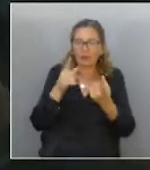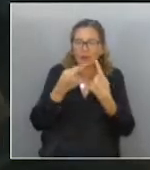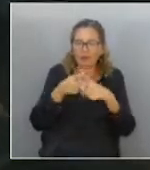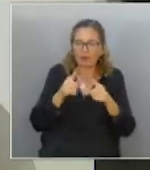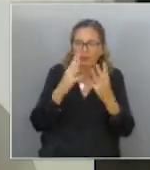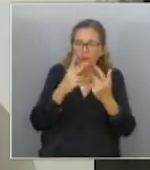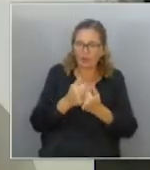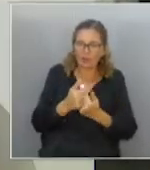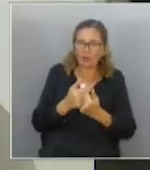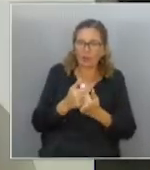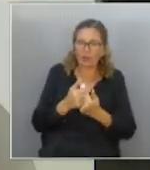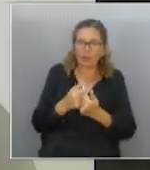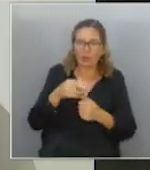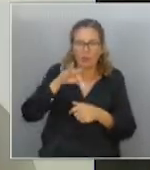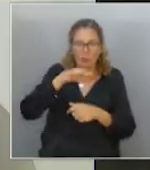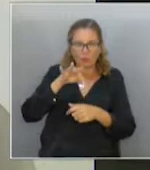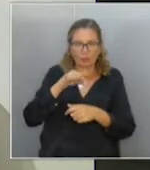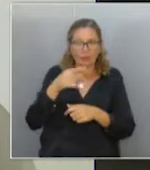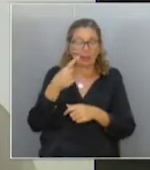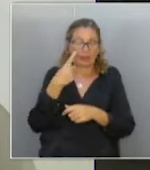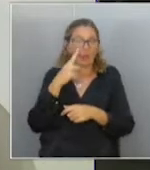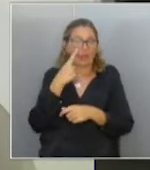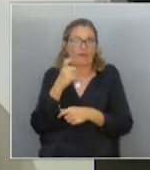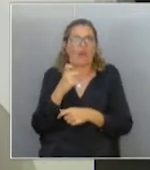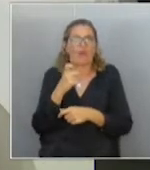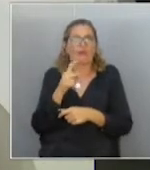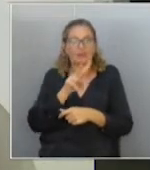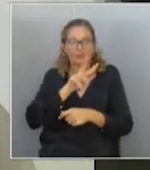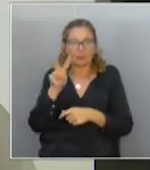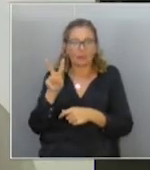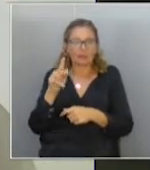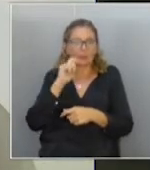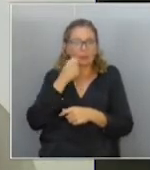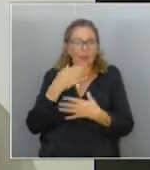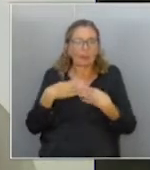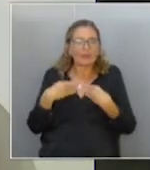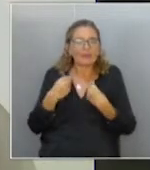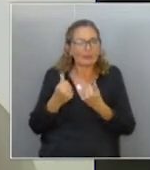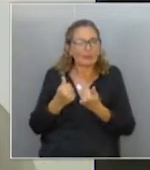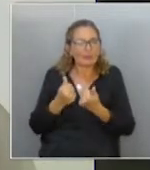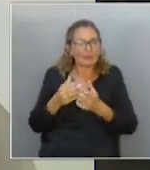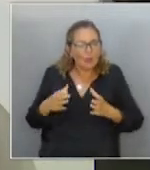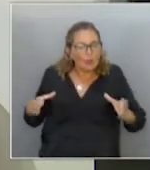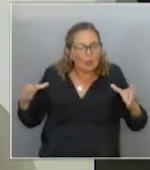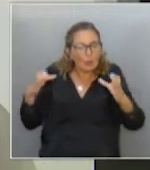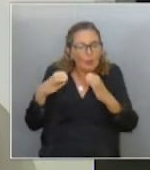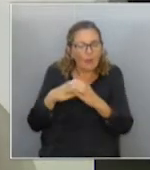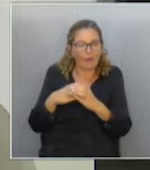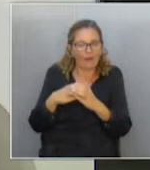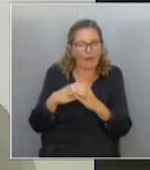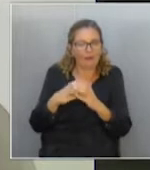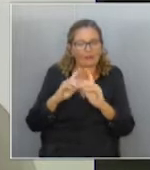más allá que también es una oportunidad de dar voz y esto que decía Bea, nos gustaba como el sentimiento también más como de grupalidad